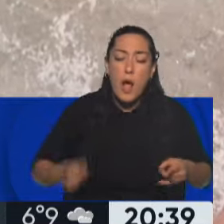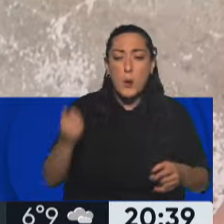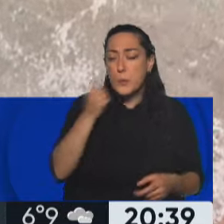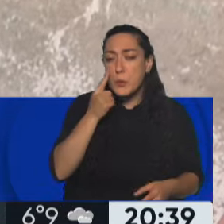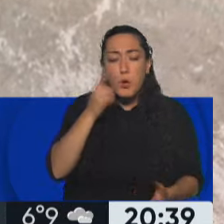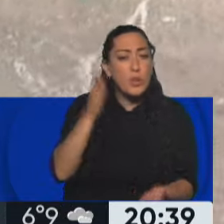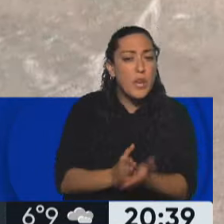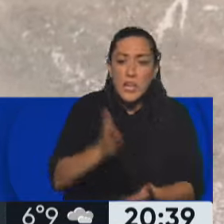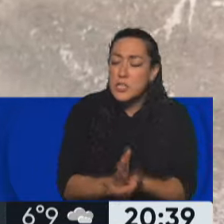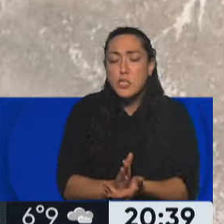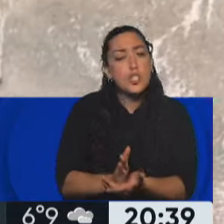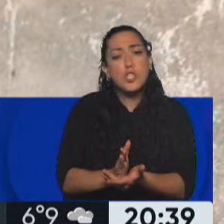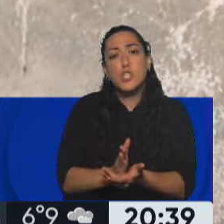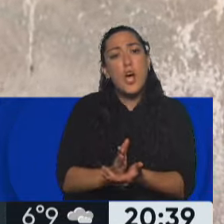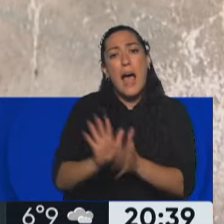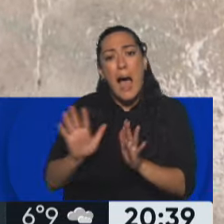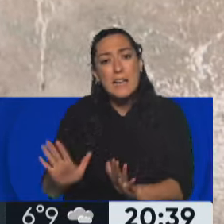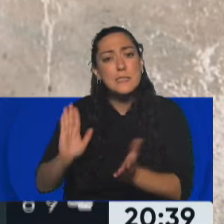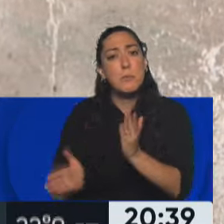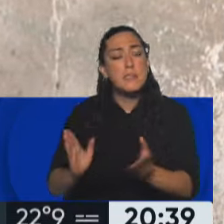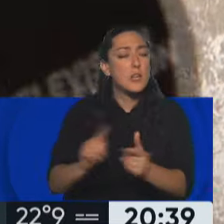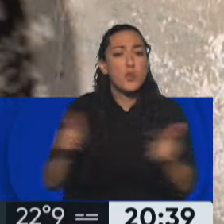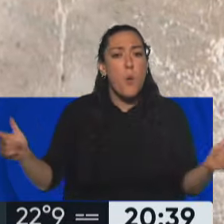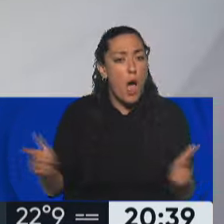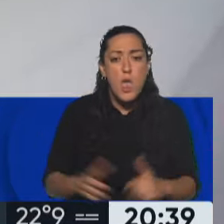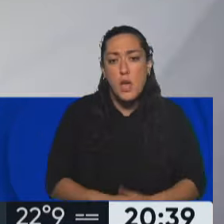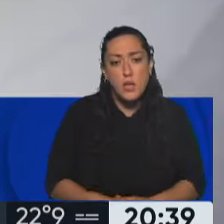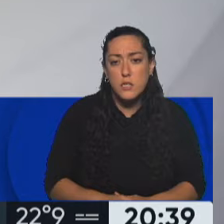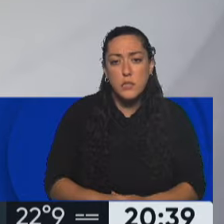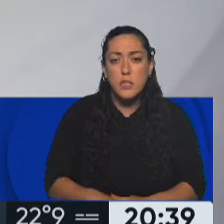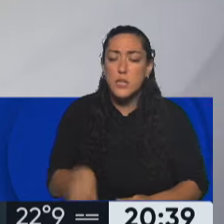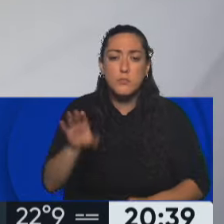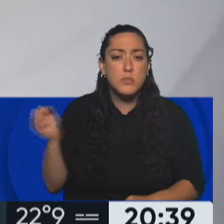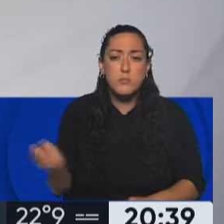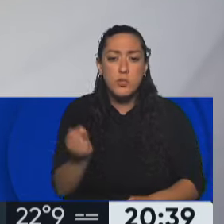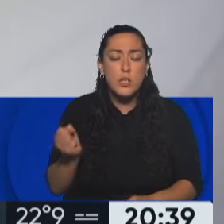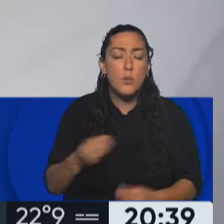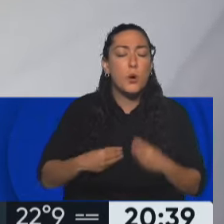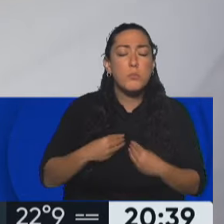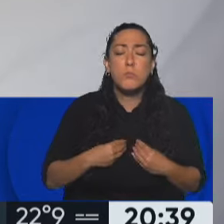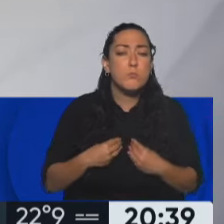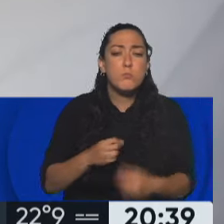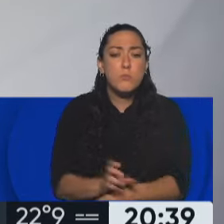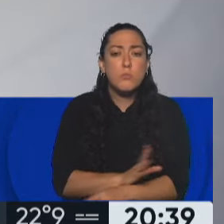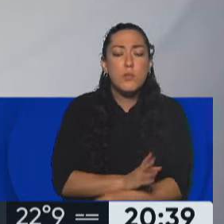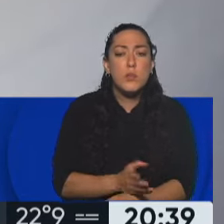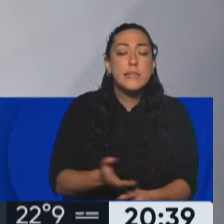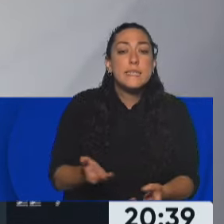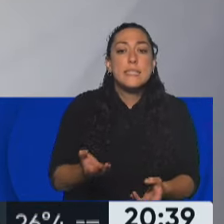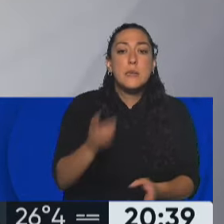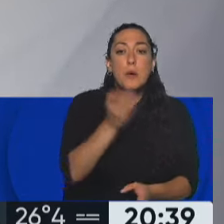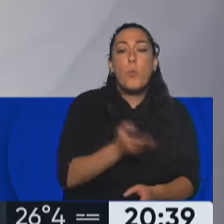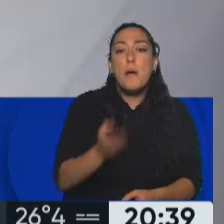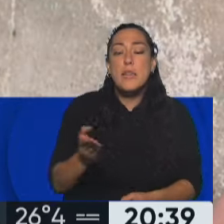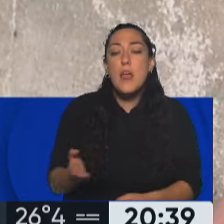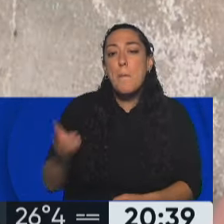el derecho a tratar así a un ser vivo, que eso es lo principal. ¿Qué te conmueve de todo esto? Que todavía hay humanidad en la